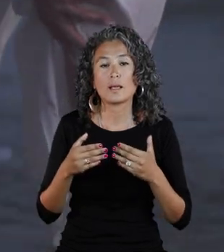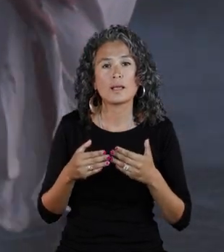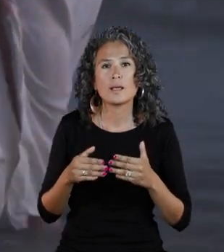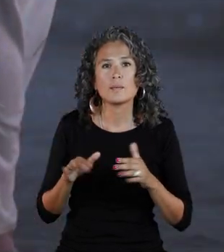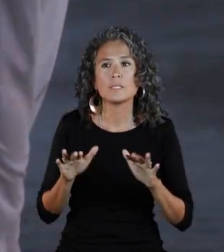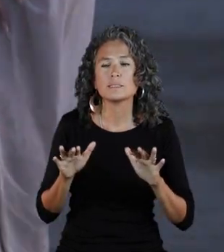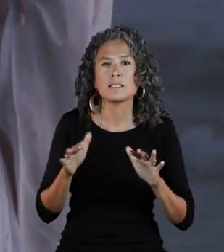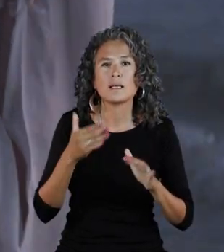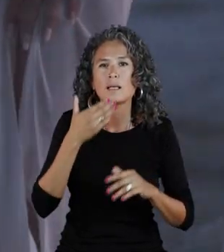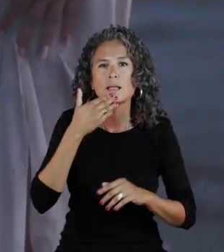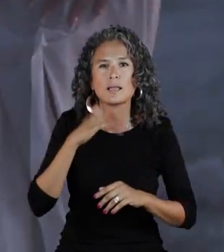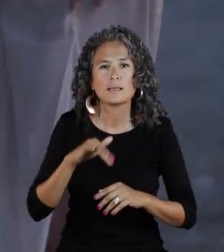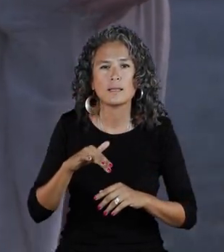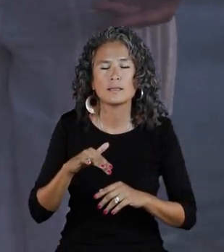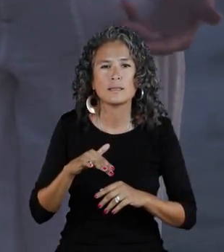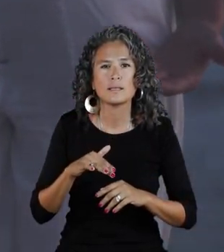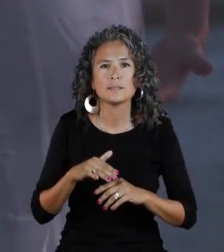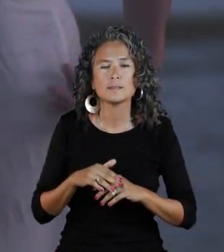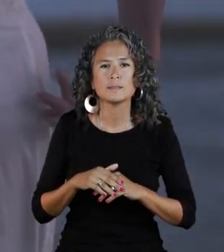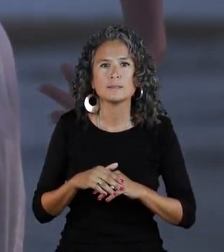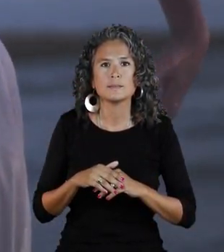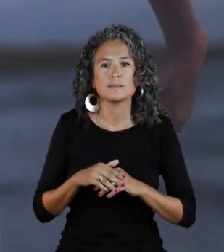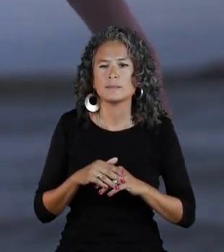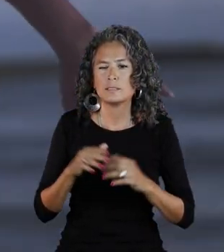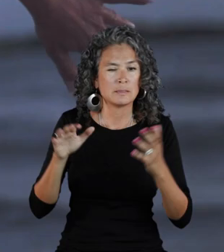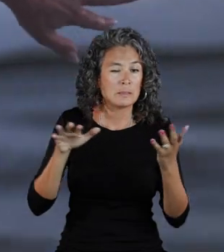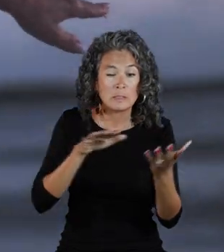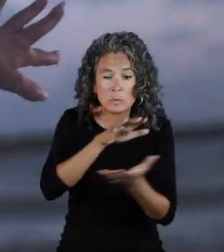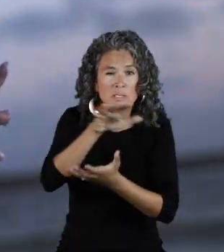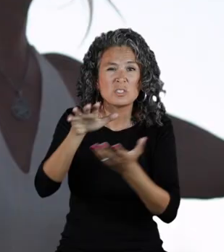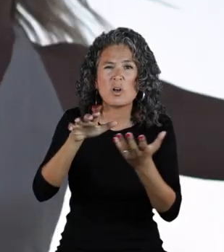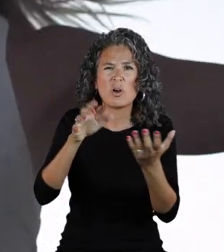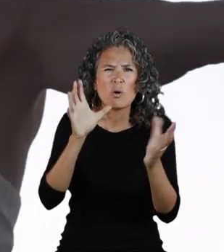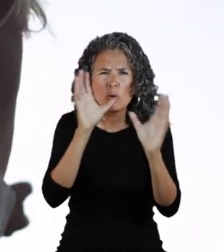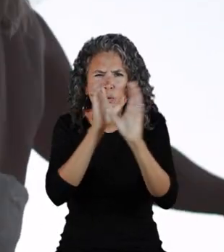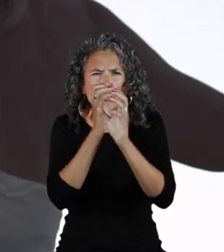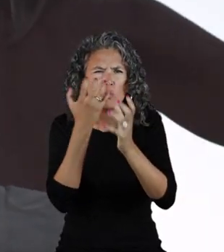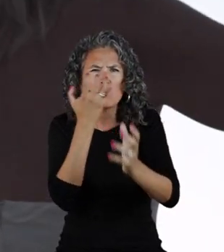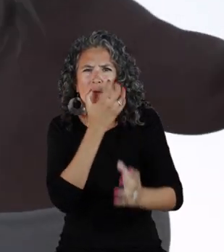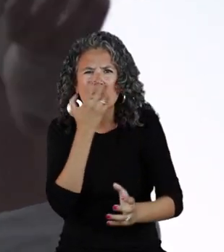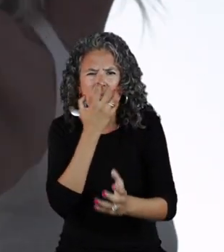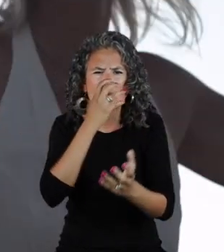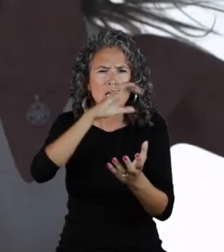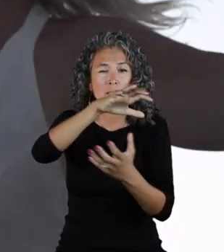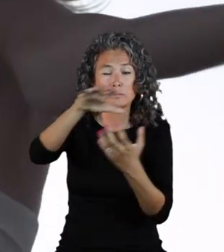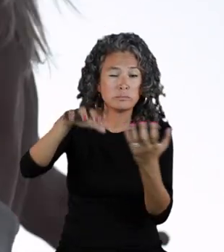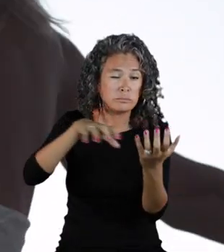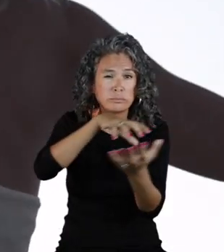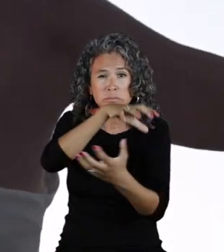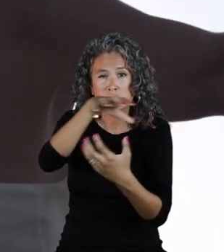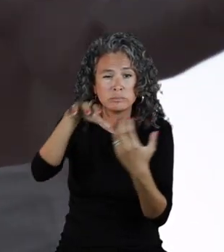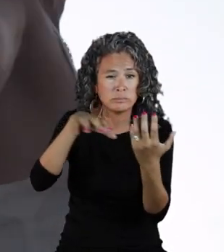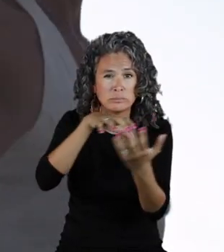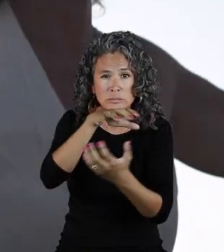que si hay en esa oscuridad, en ese torbellino, en